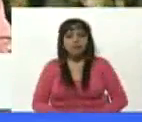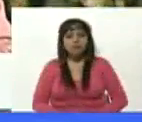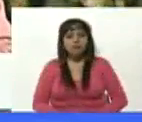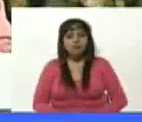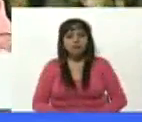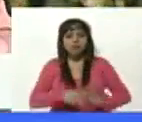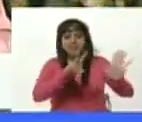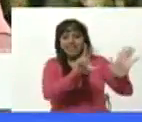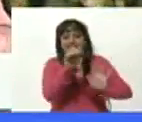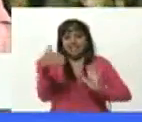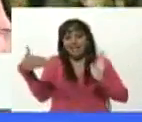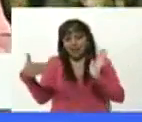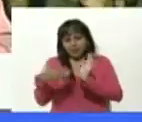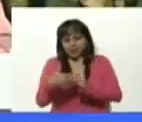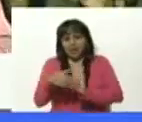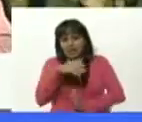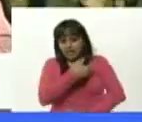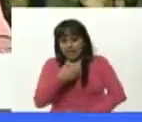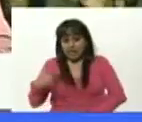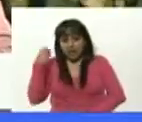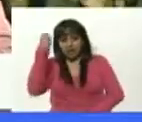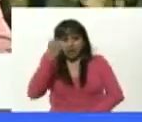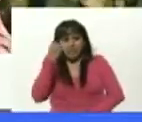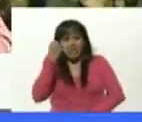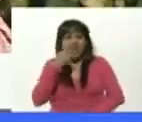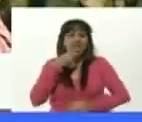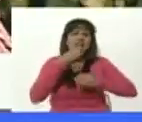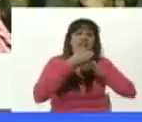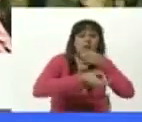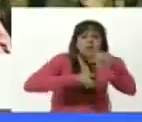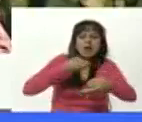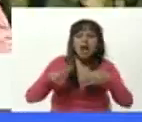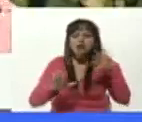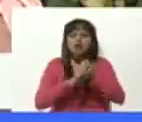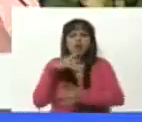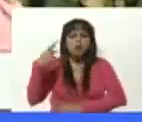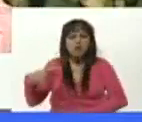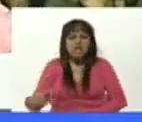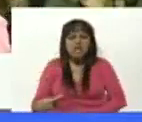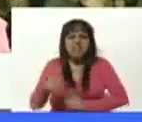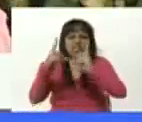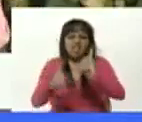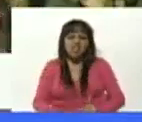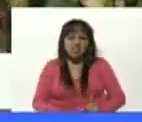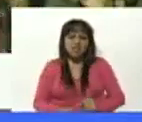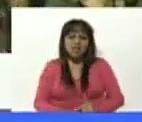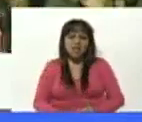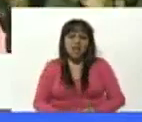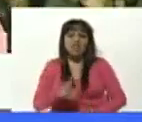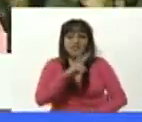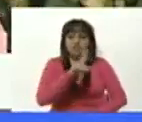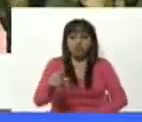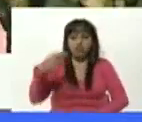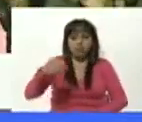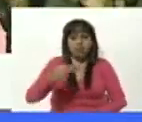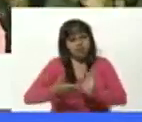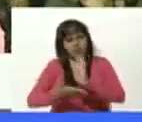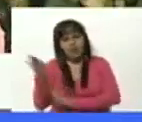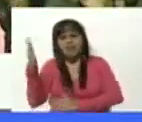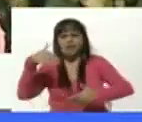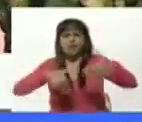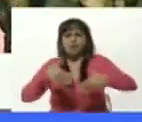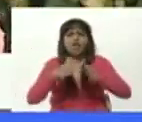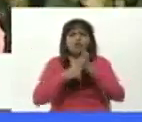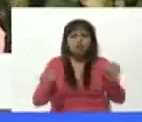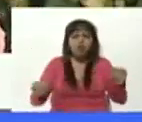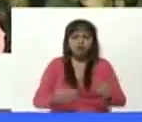70.000. El que quiera opinar de política y hacer valer su opinión, el 21 de noviembre vaya a votar. Vayan a votar todos